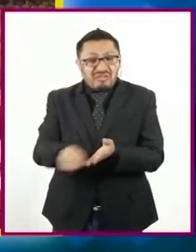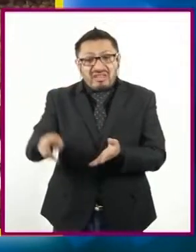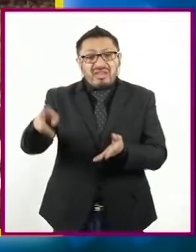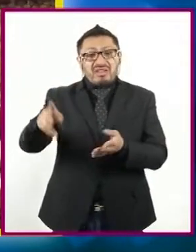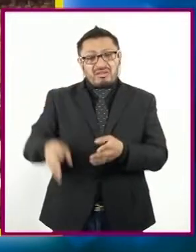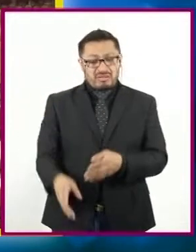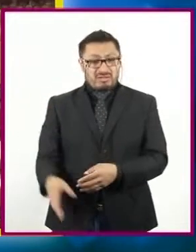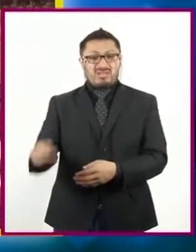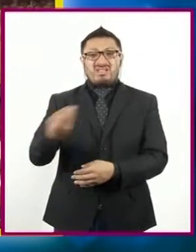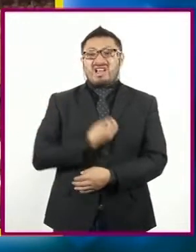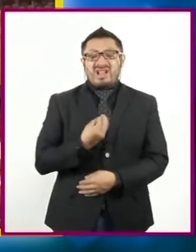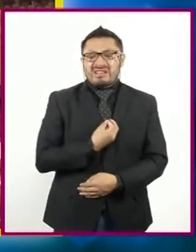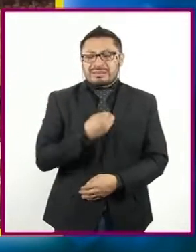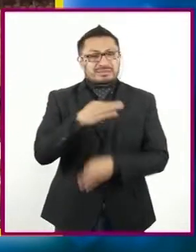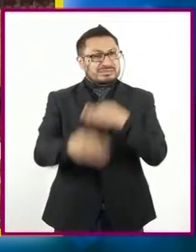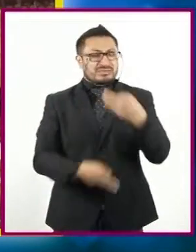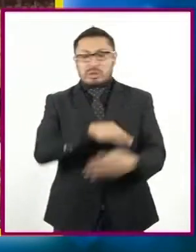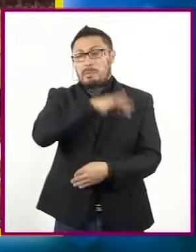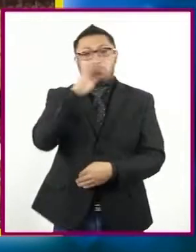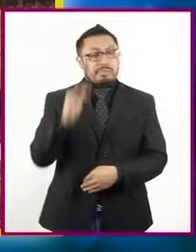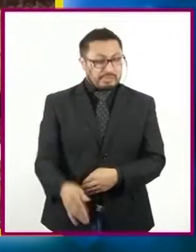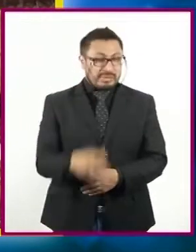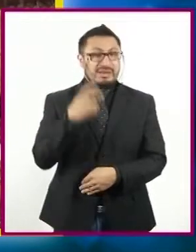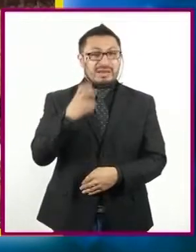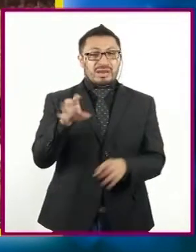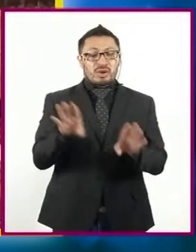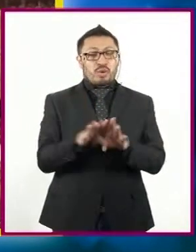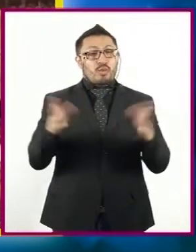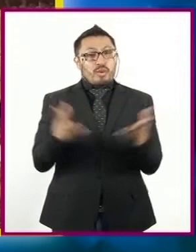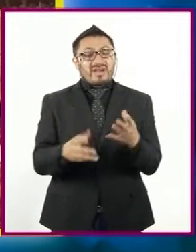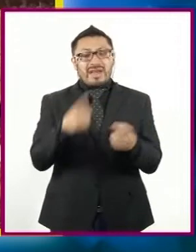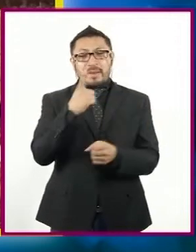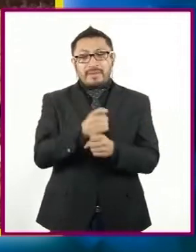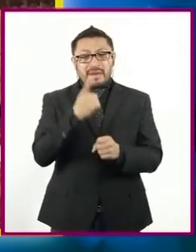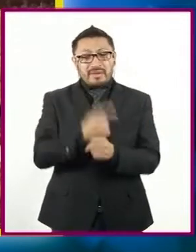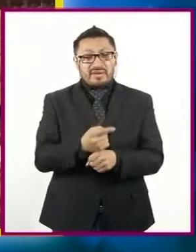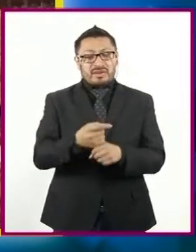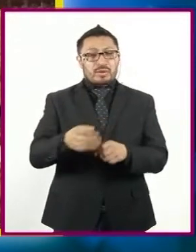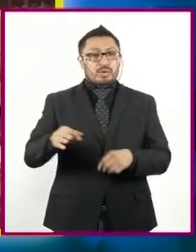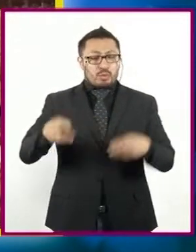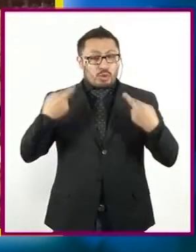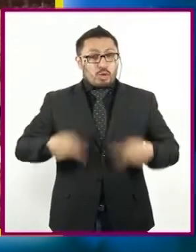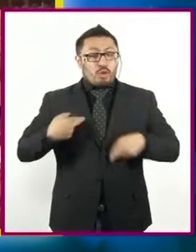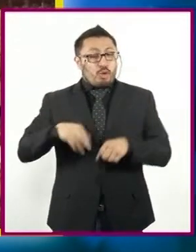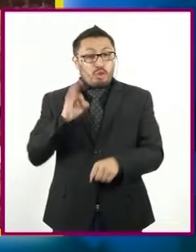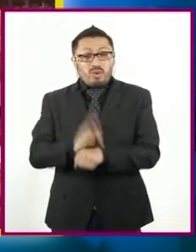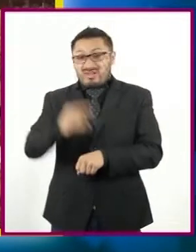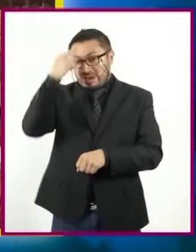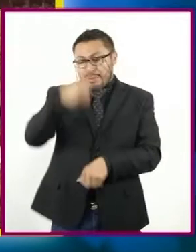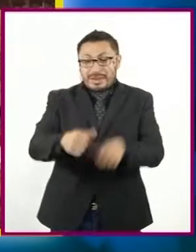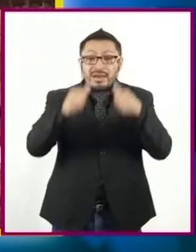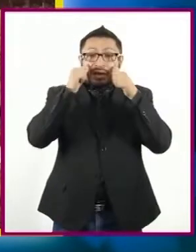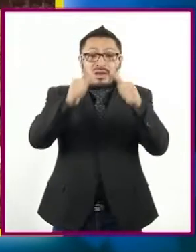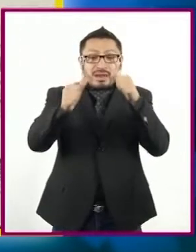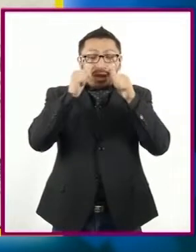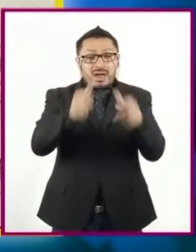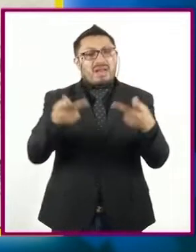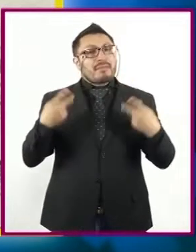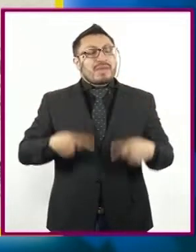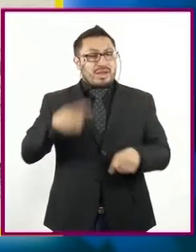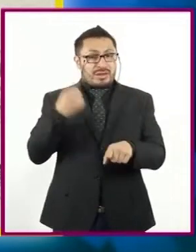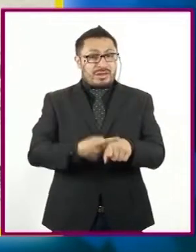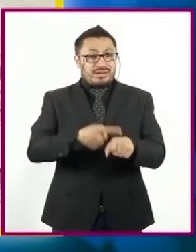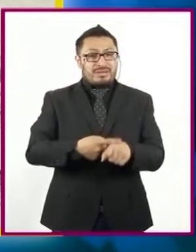se resiste. Por ello se diseñaron los primeros trajes de protección para atender a los enfermos.